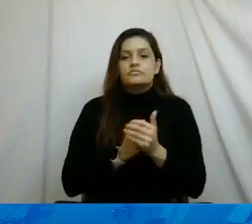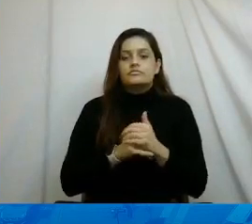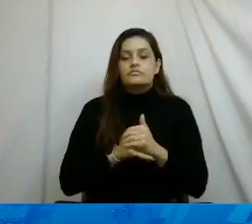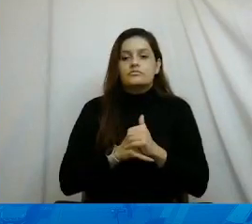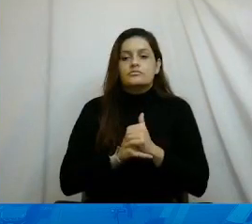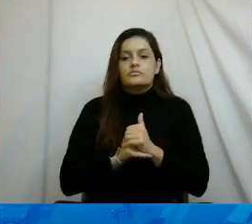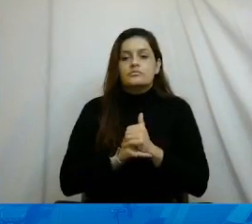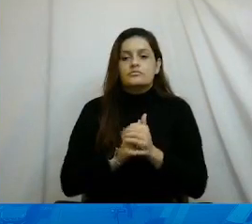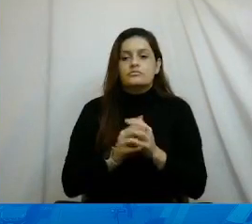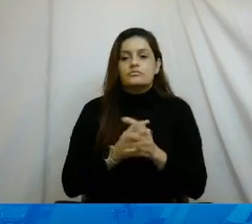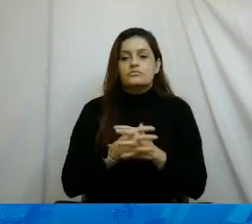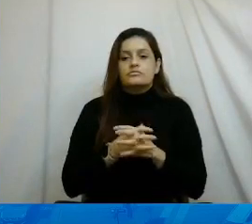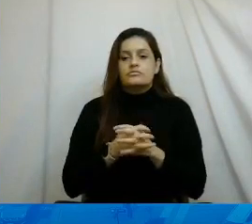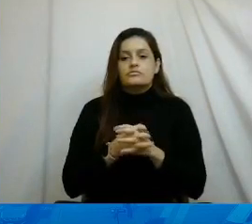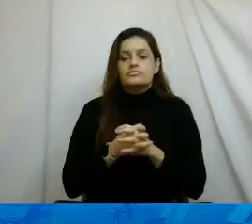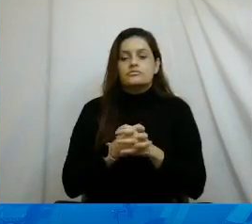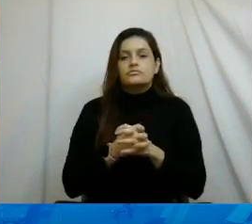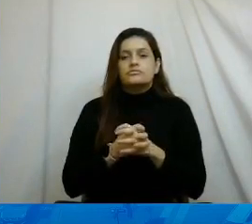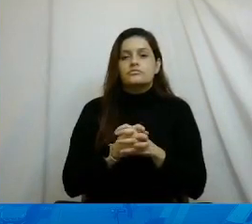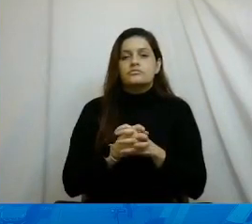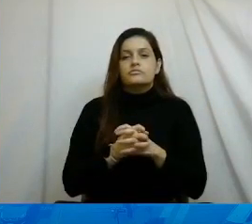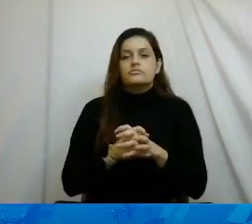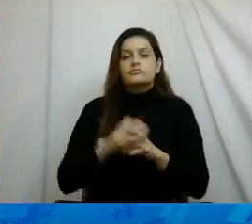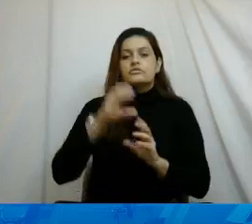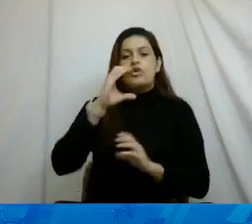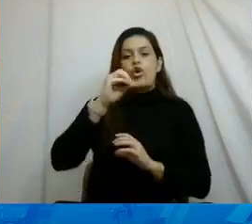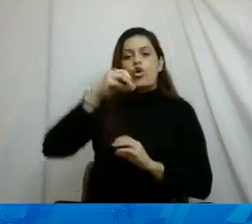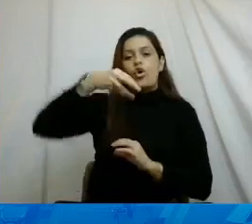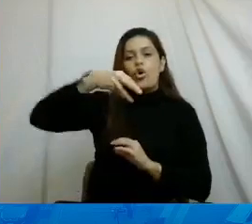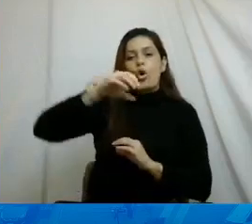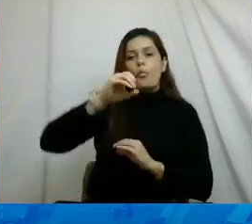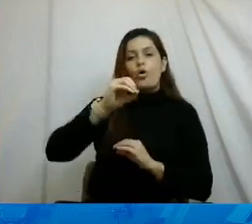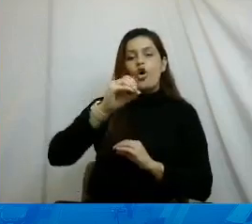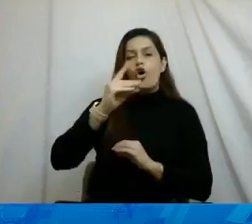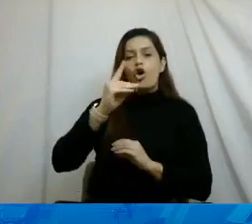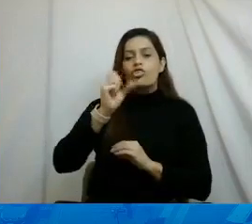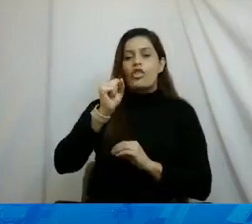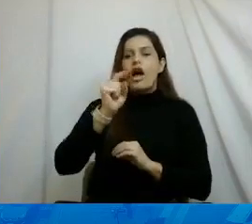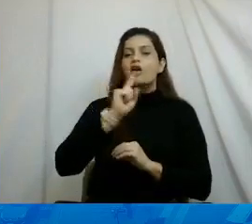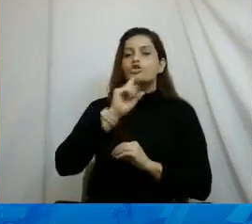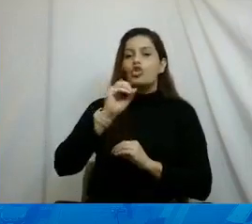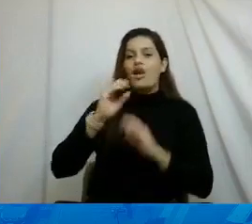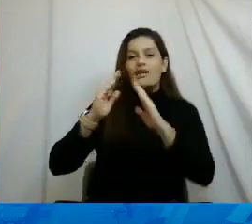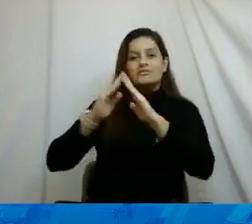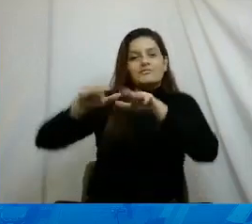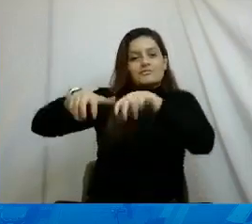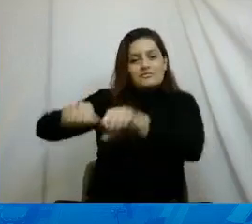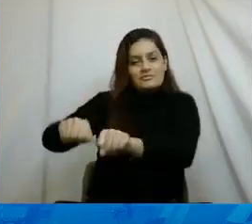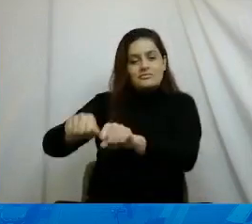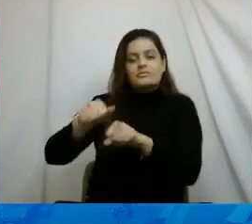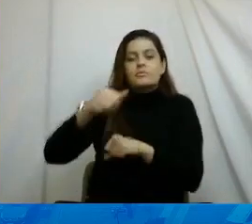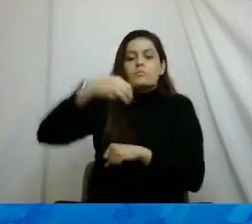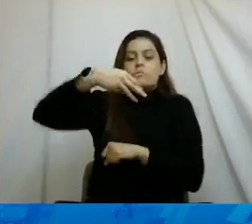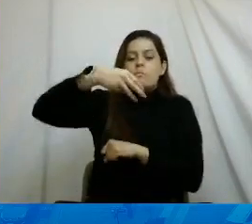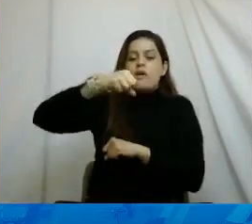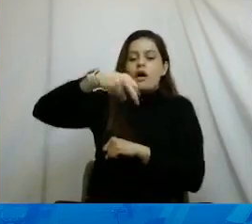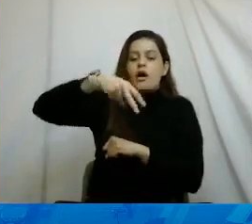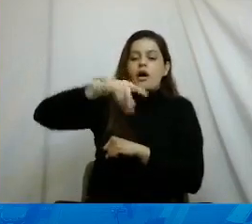También a solicitar la información sobre el comodato de Manuel Rodríguez, ya para que pueda llegarles también